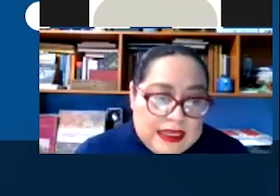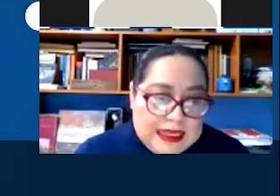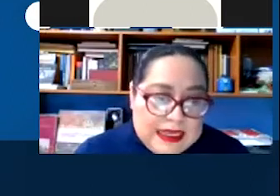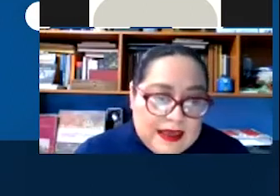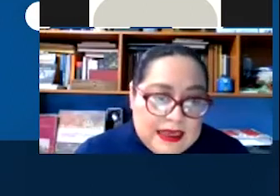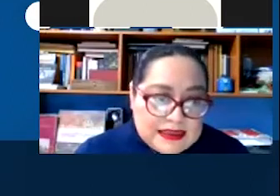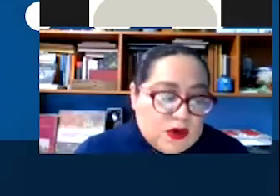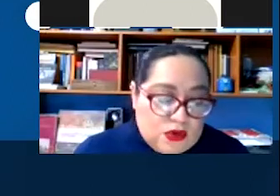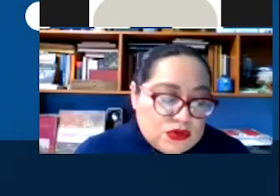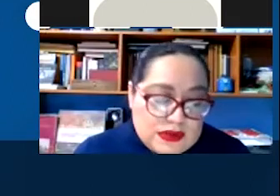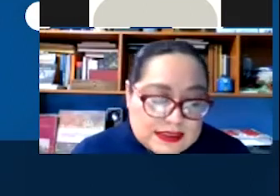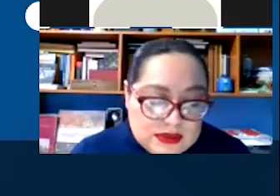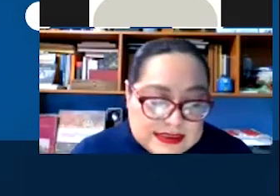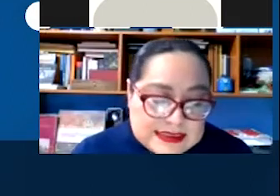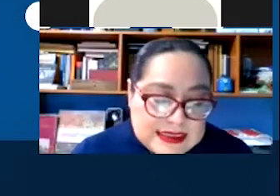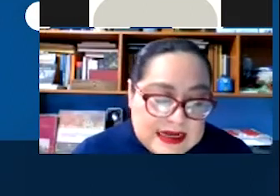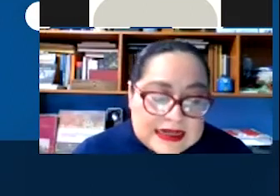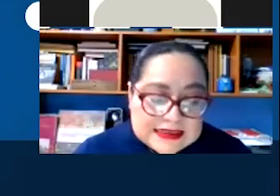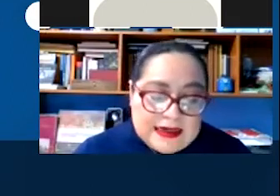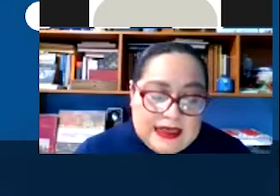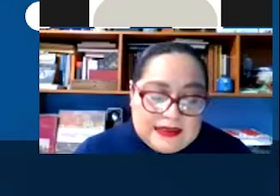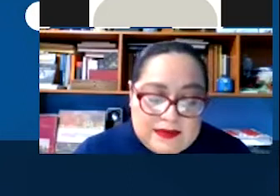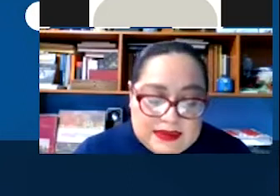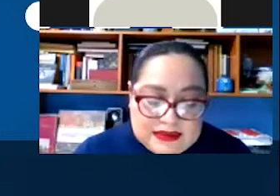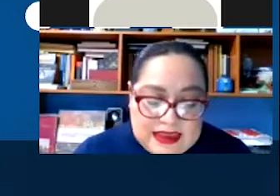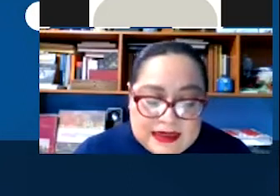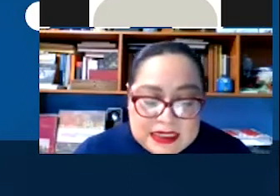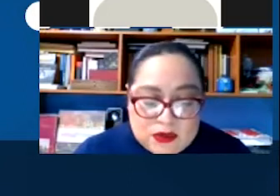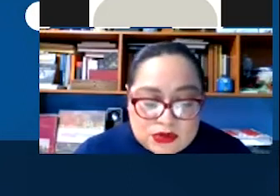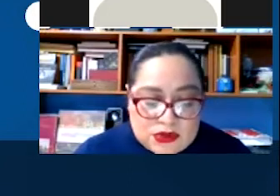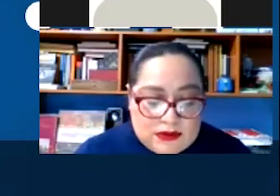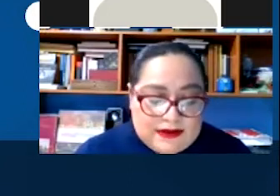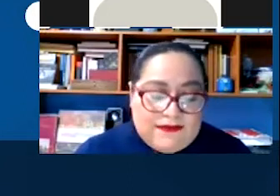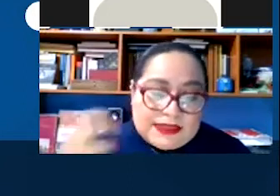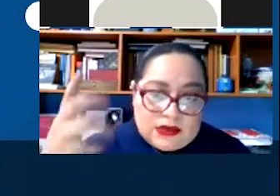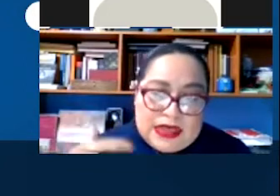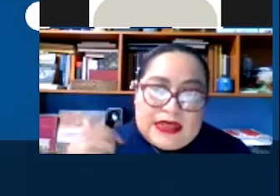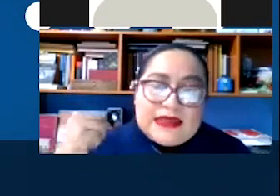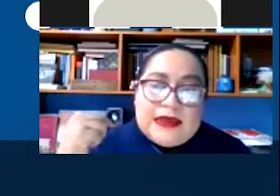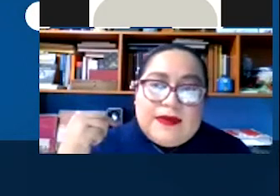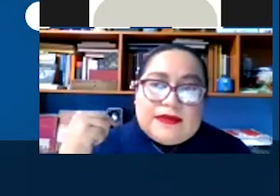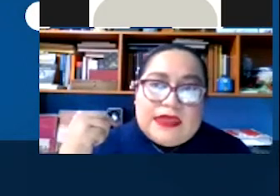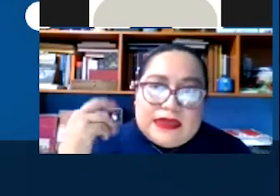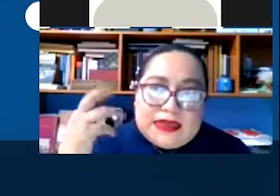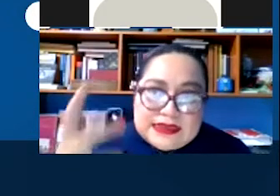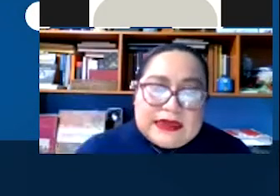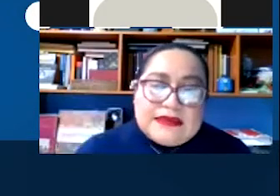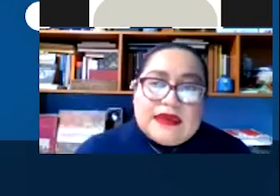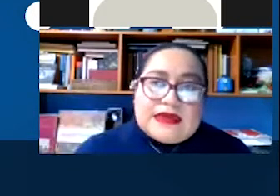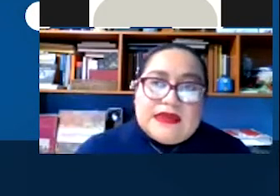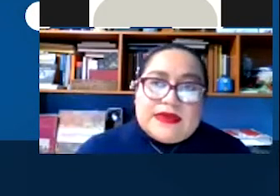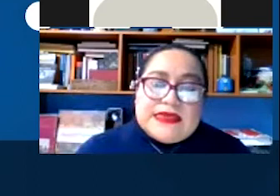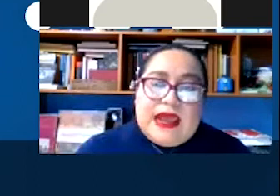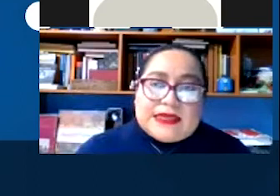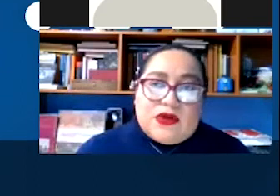pero este conjunto de acciones que se realicen deben de estar incluso reflexionadas, tienen que ser